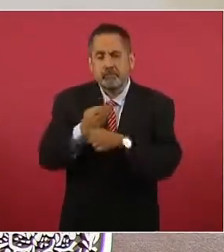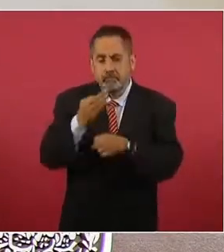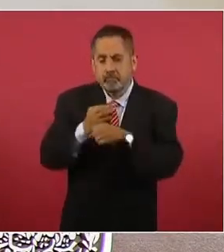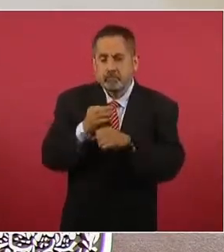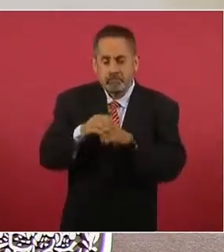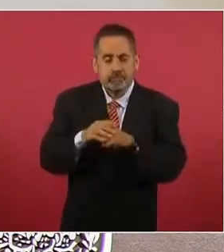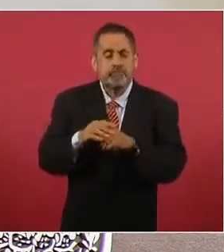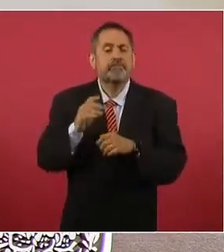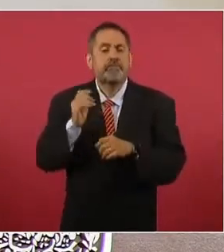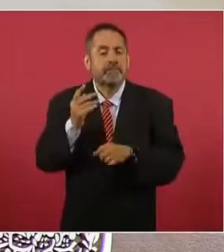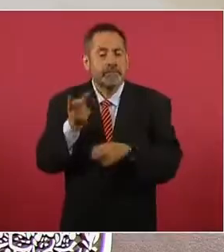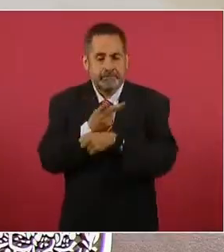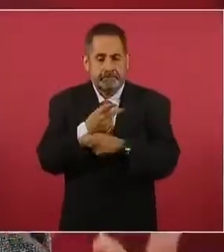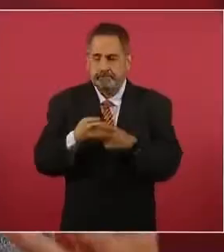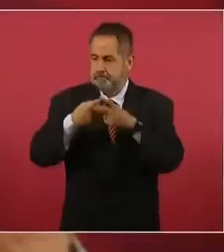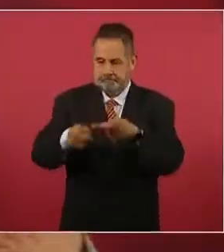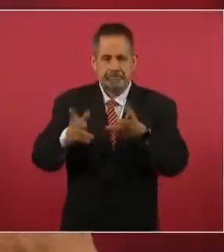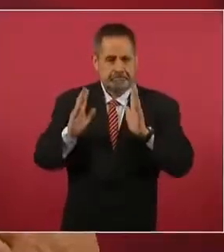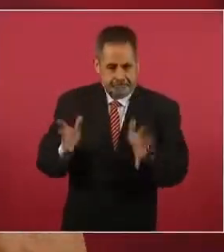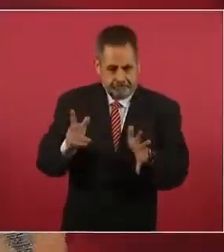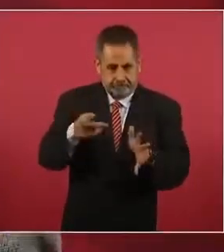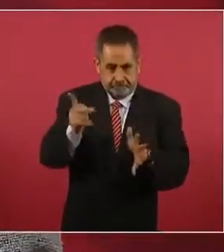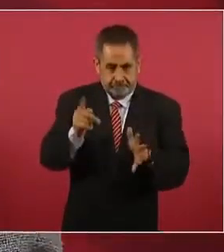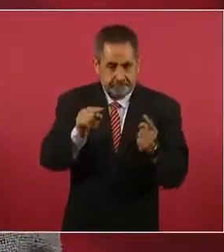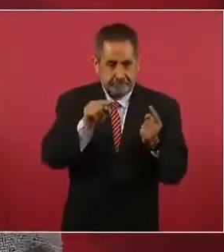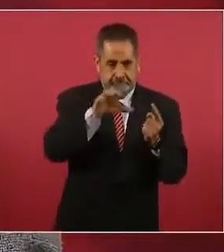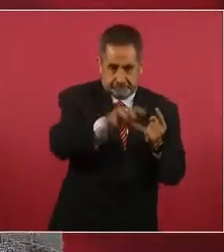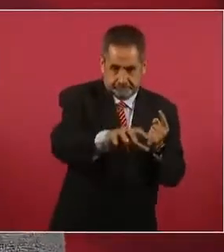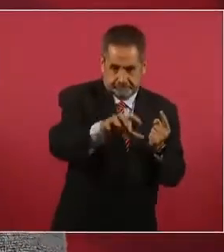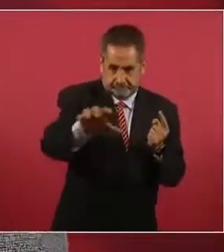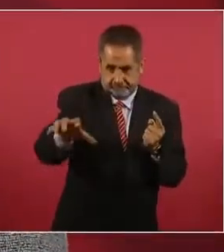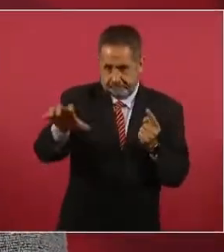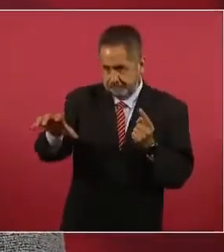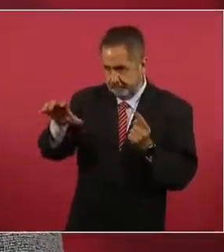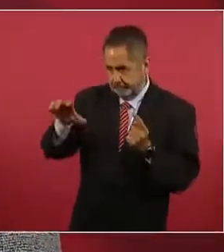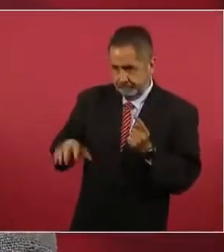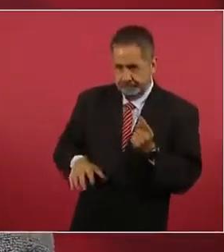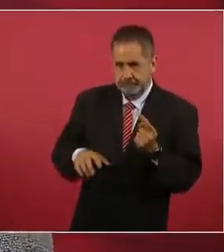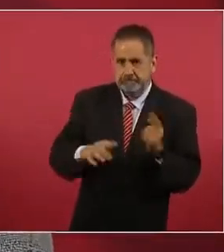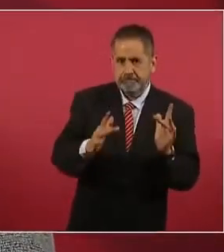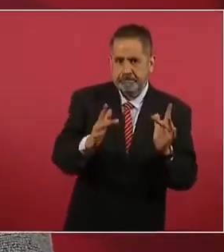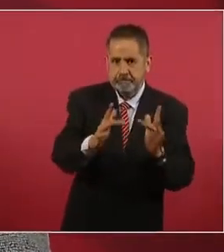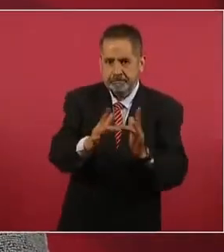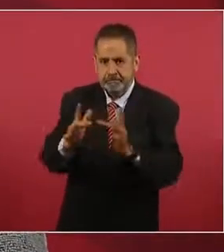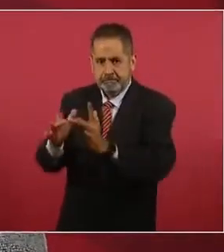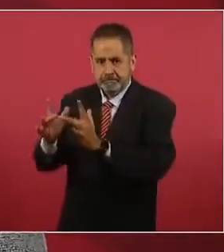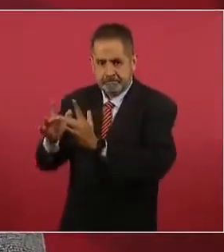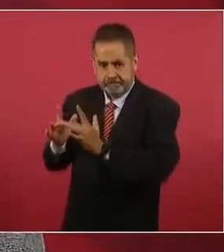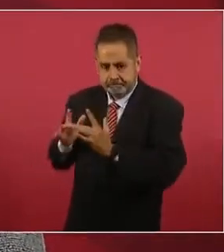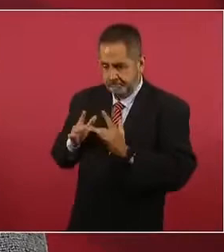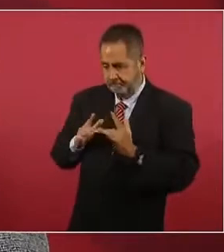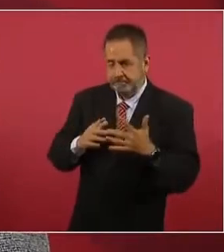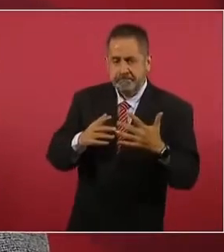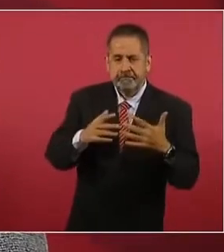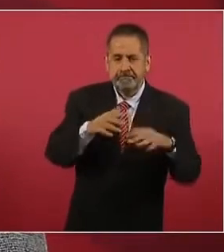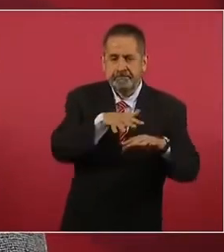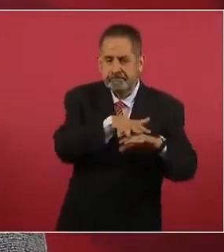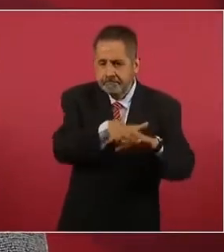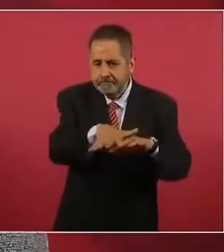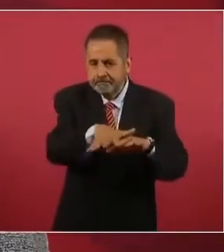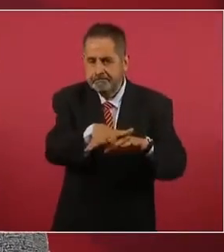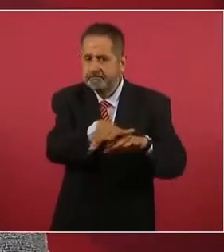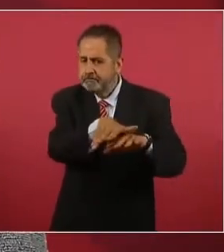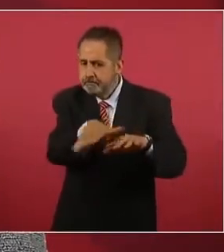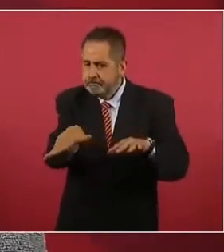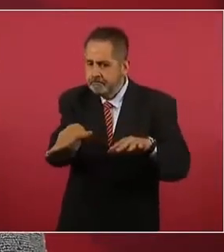la integración entre todas las plantas, el tendido de miles de kilómetros de tubería